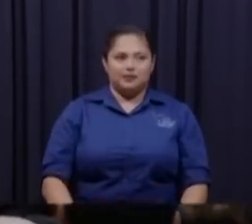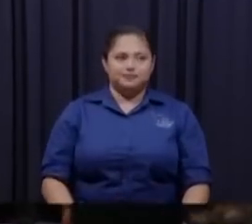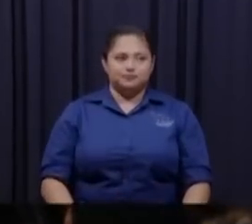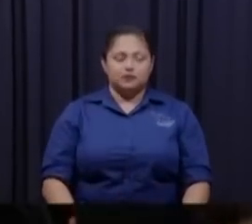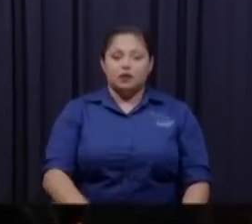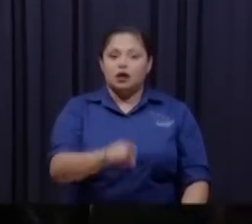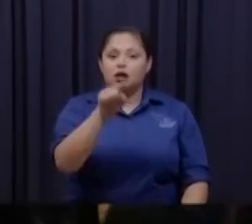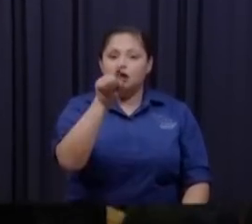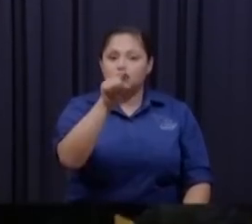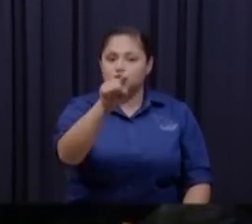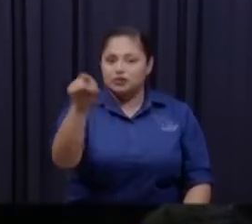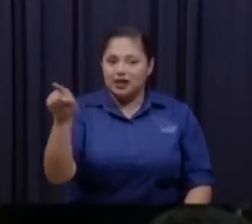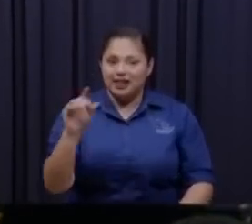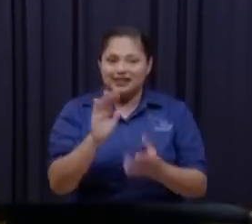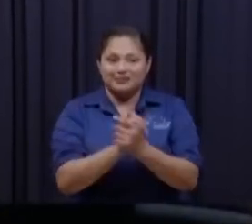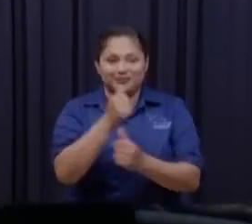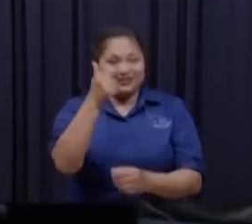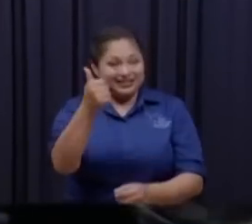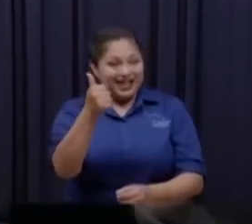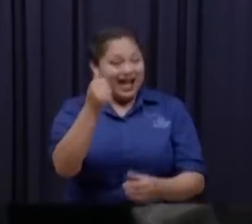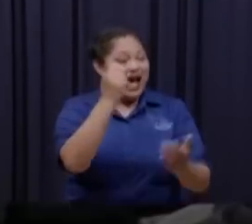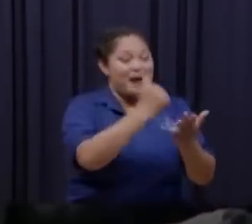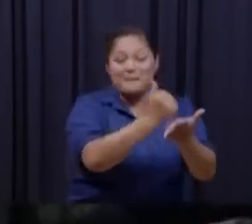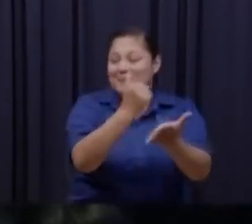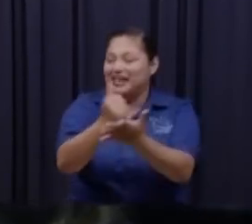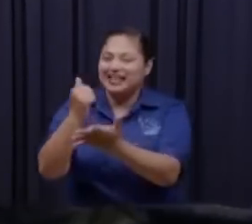Y usted, hueso,